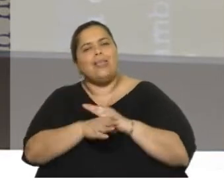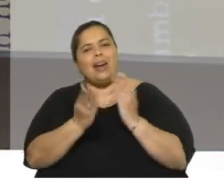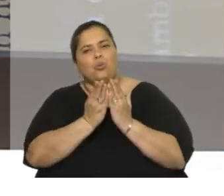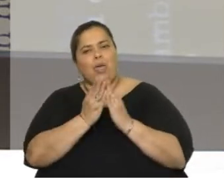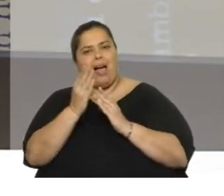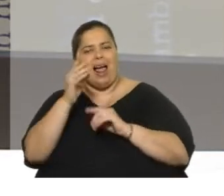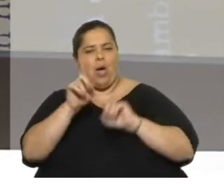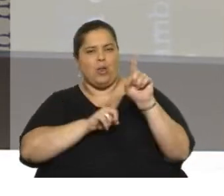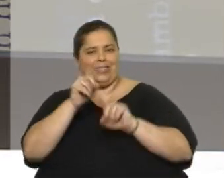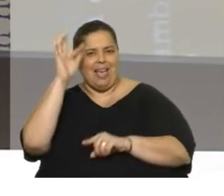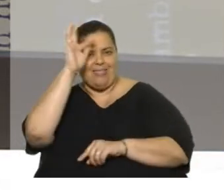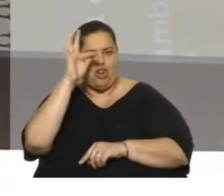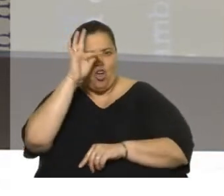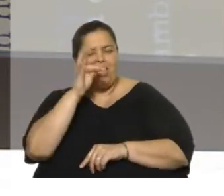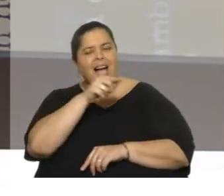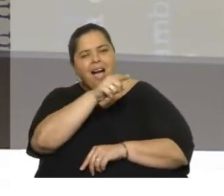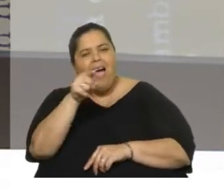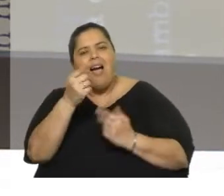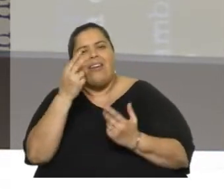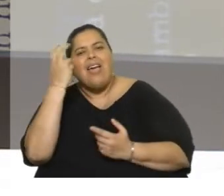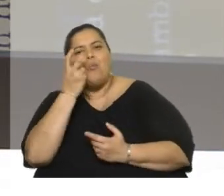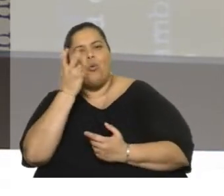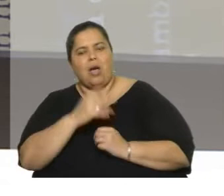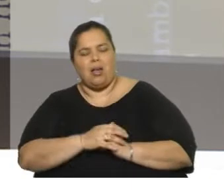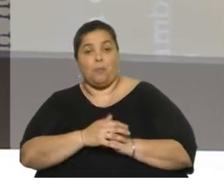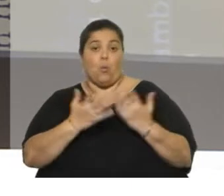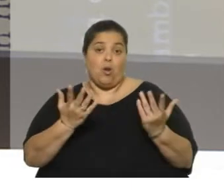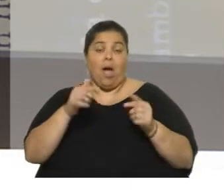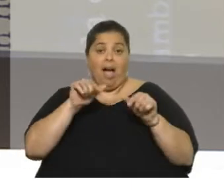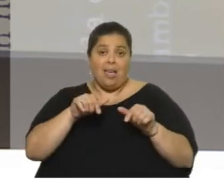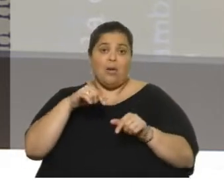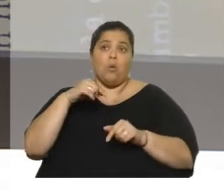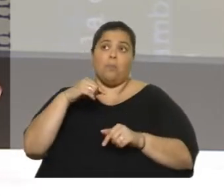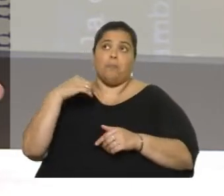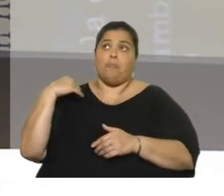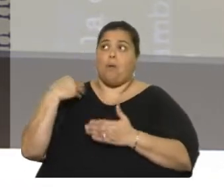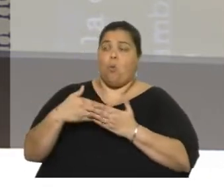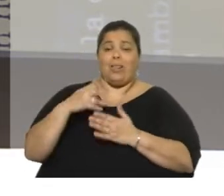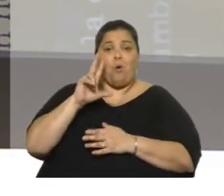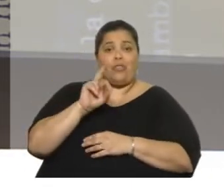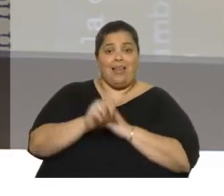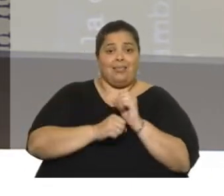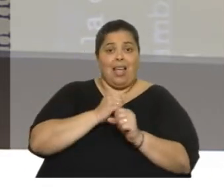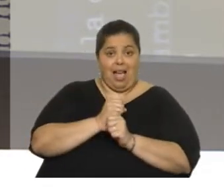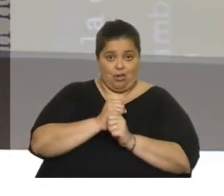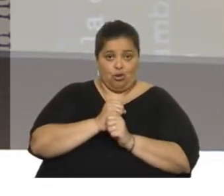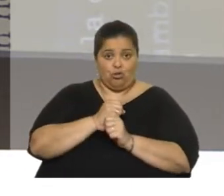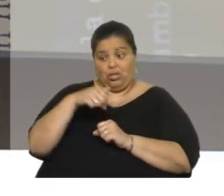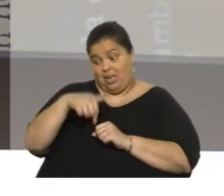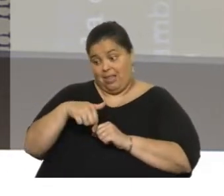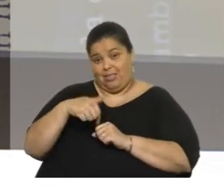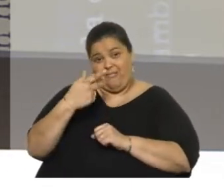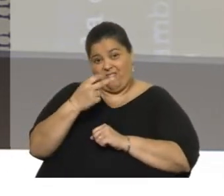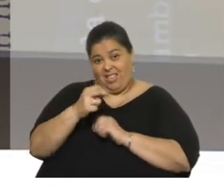que el avance tecnológico en los últimos 30 años del siglo pasado, en los 20 que van de este